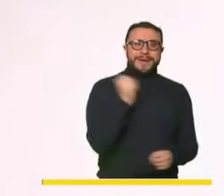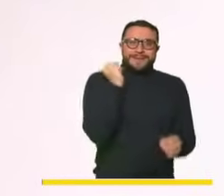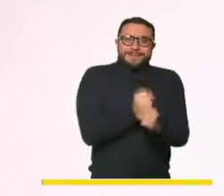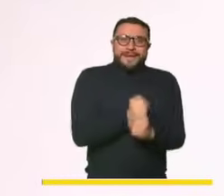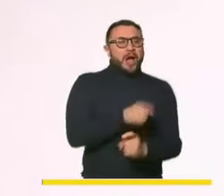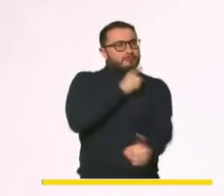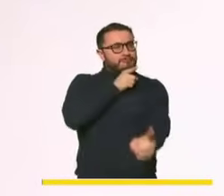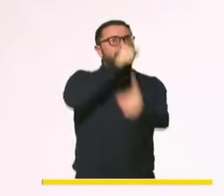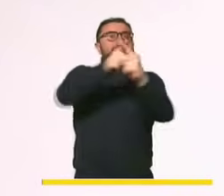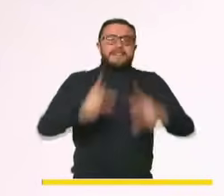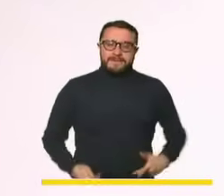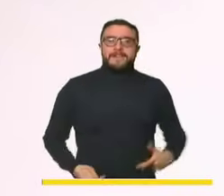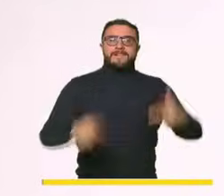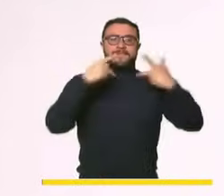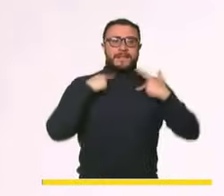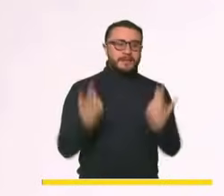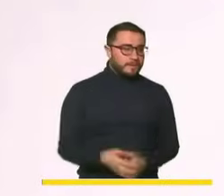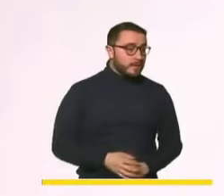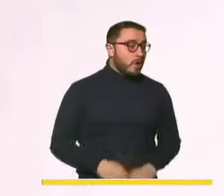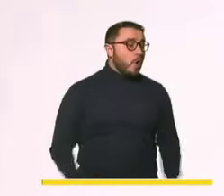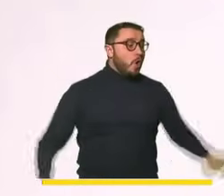vida. Ojalá,